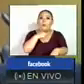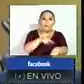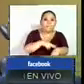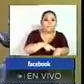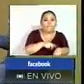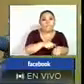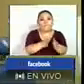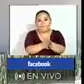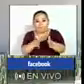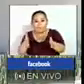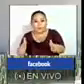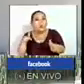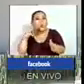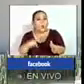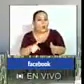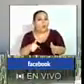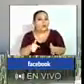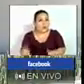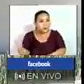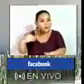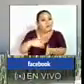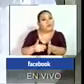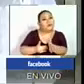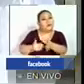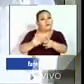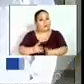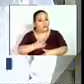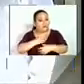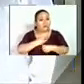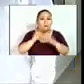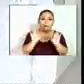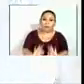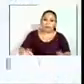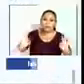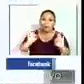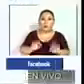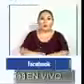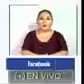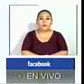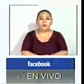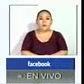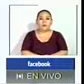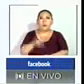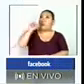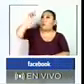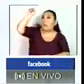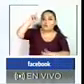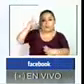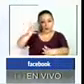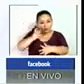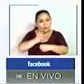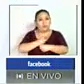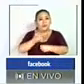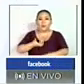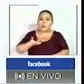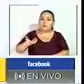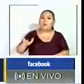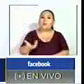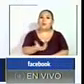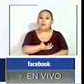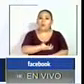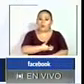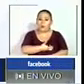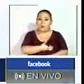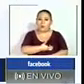Pero regresan con la confianza que la situación mejorará. Nosotros confiamos en Dios y sabemos que siempre